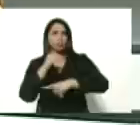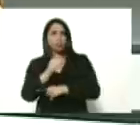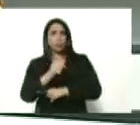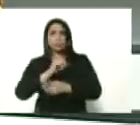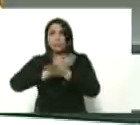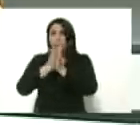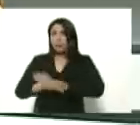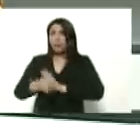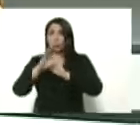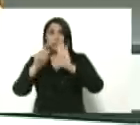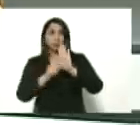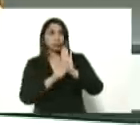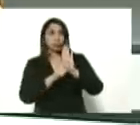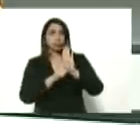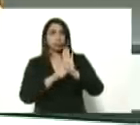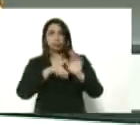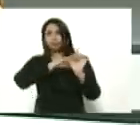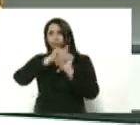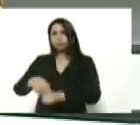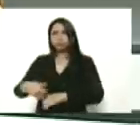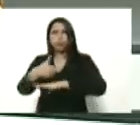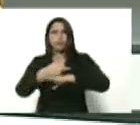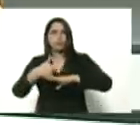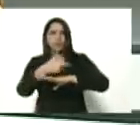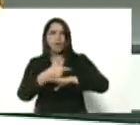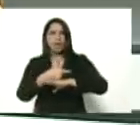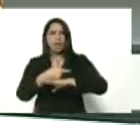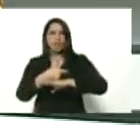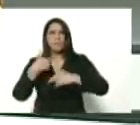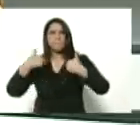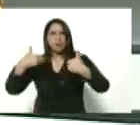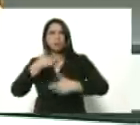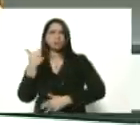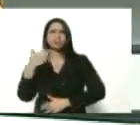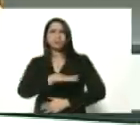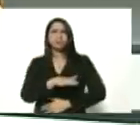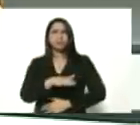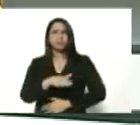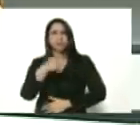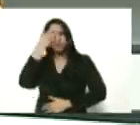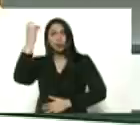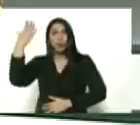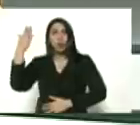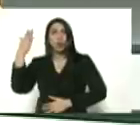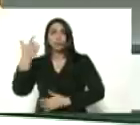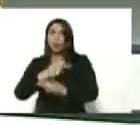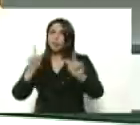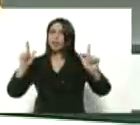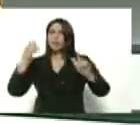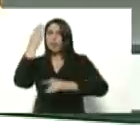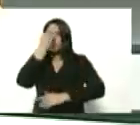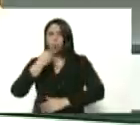acababa la constitución, derrocaban al gobierno, me asesinaban a mí, Dios nos libre y nos protege.